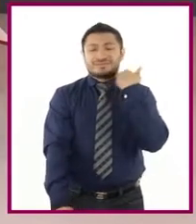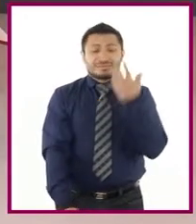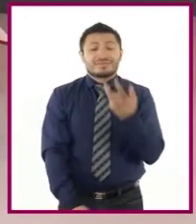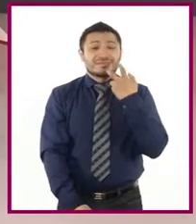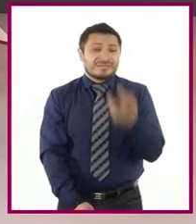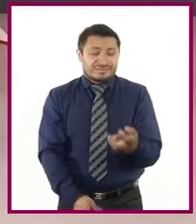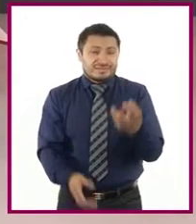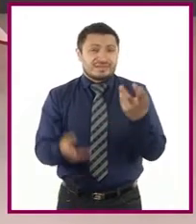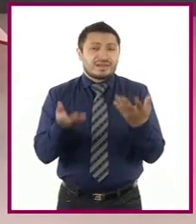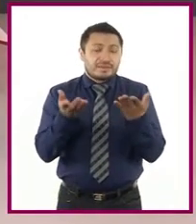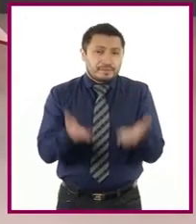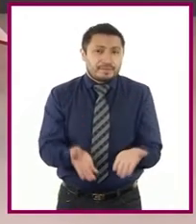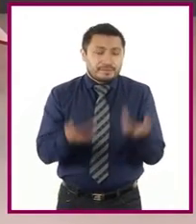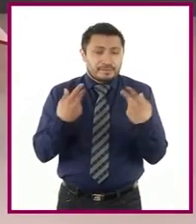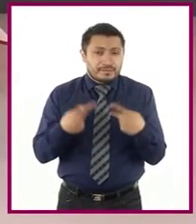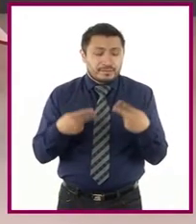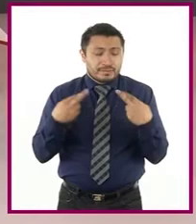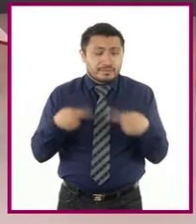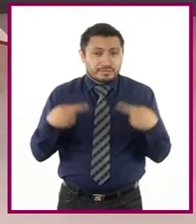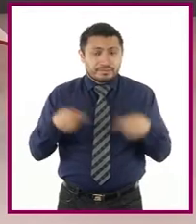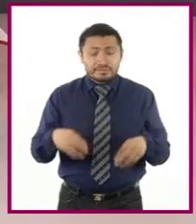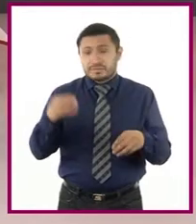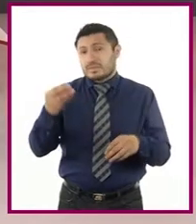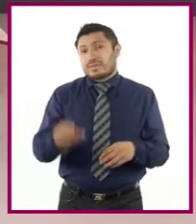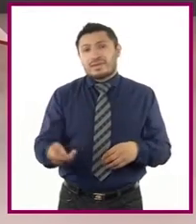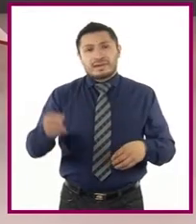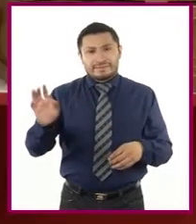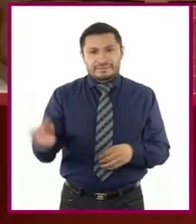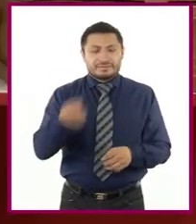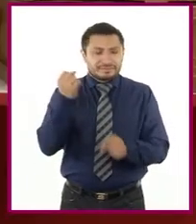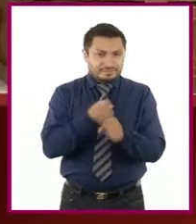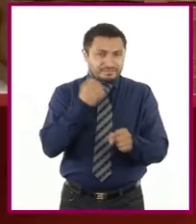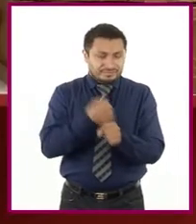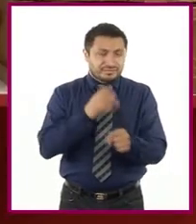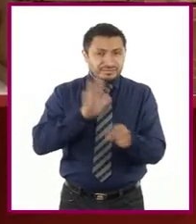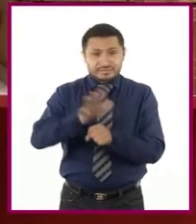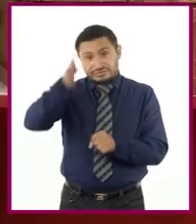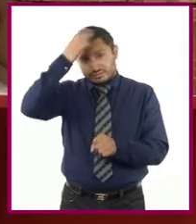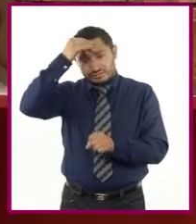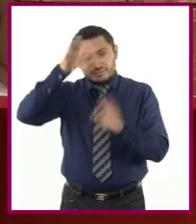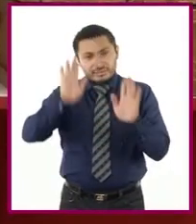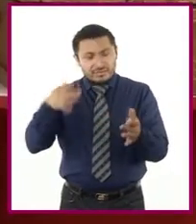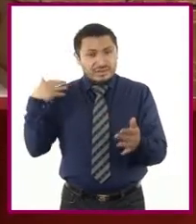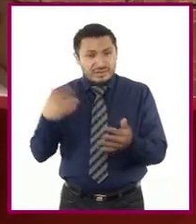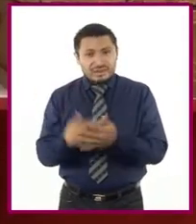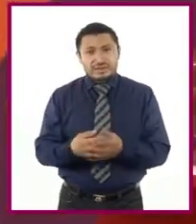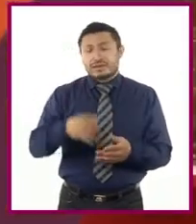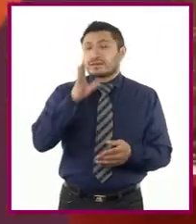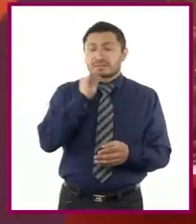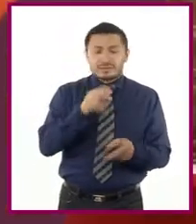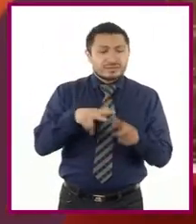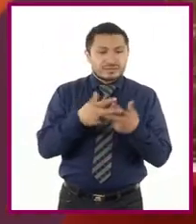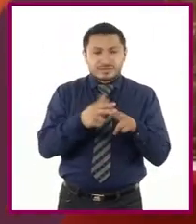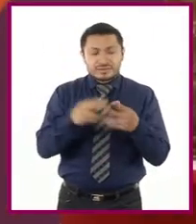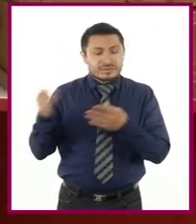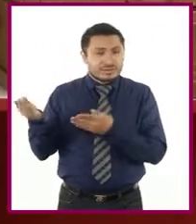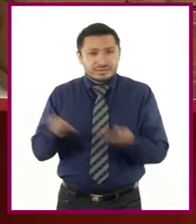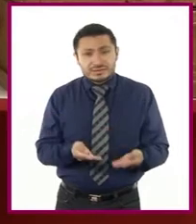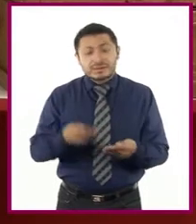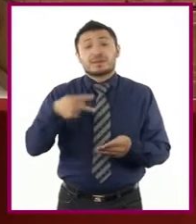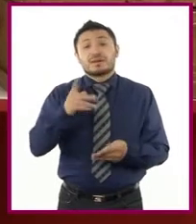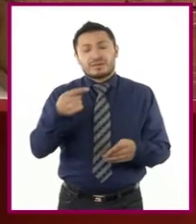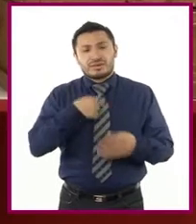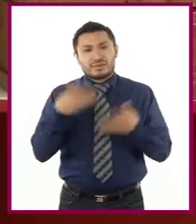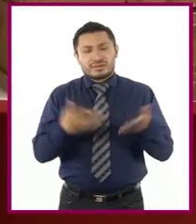pedido pongamos en práctica lo que hemos aprendido. No pude traer mis materiales y herramientas, pero realicé una